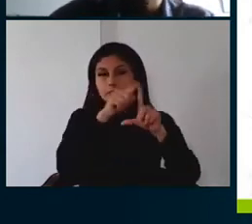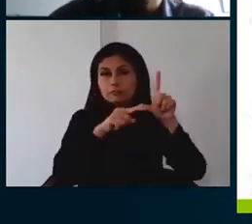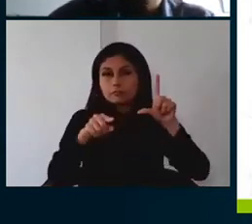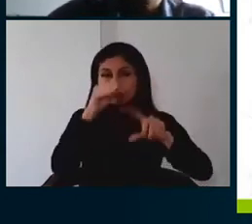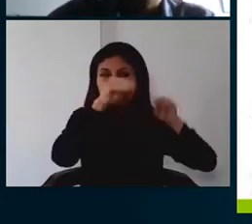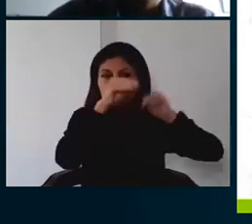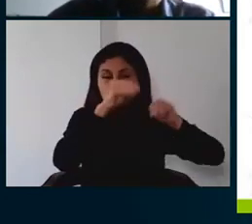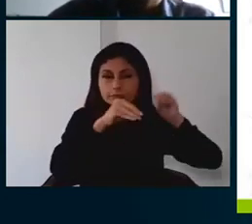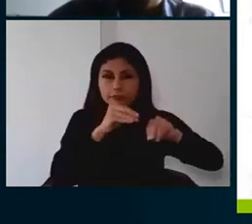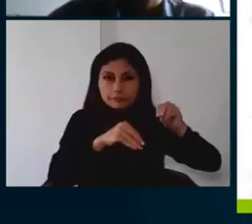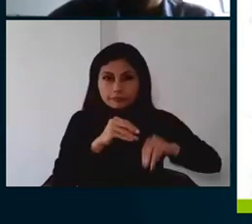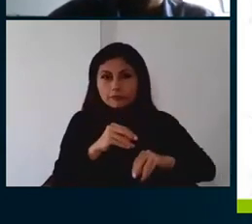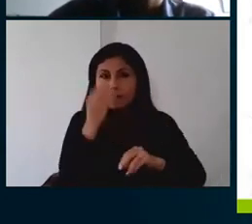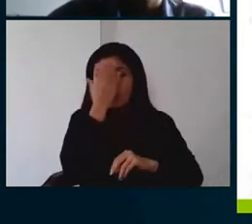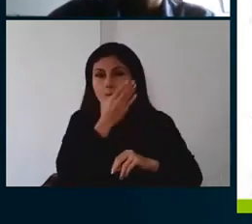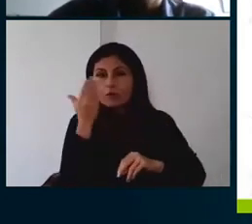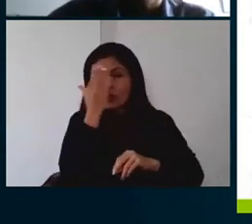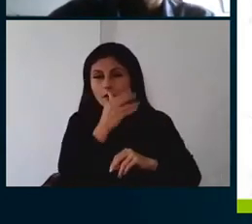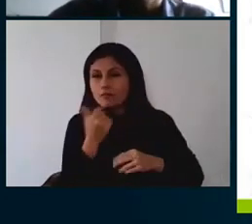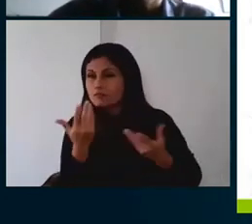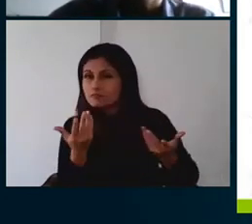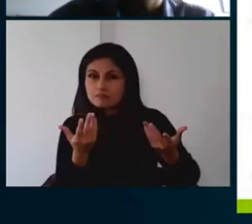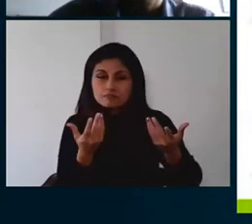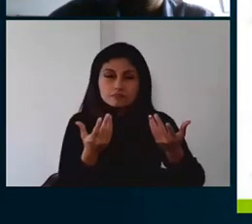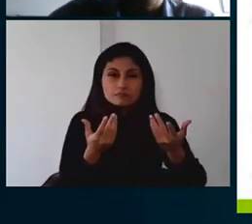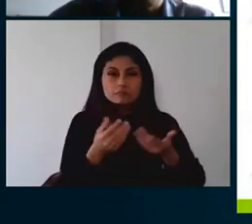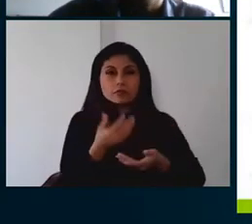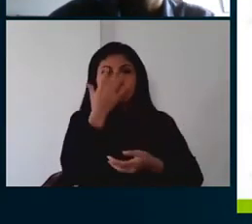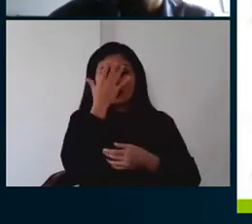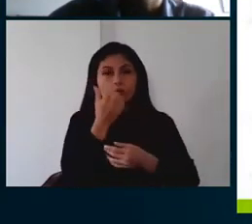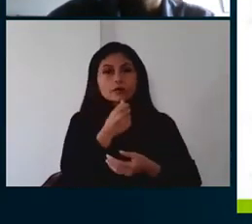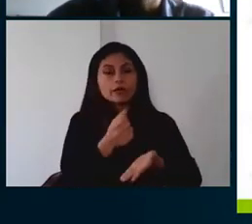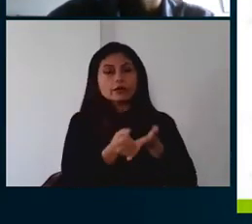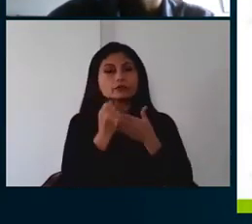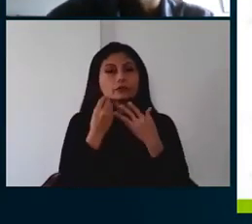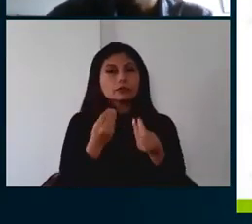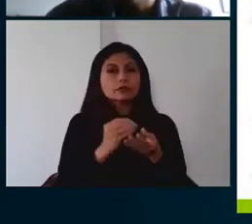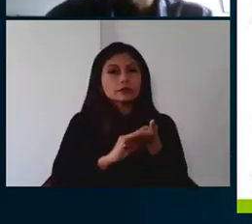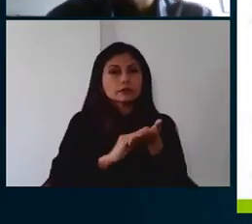tecnología. ¿Por qué? Porque permite no solamente